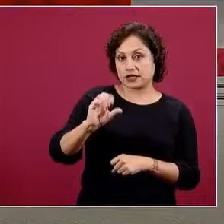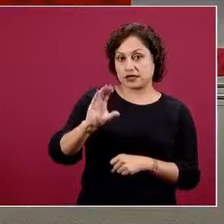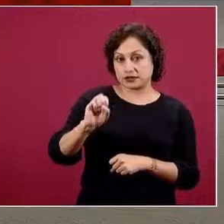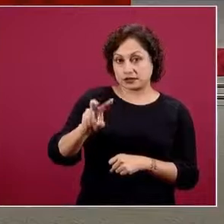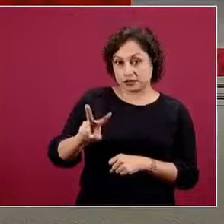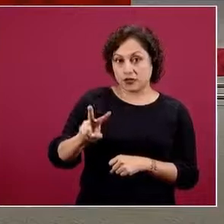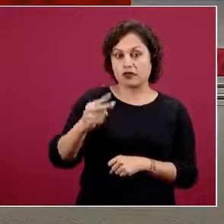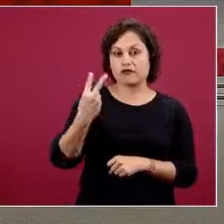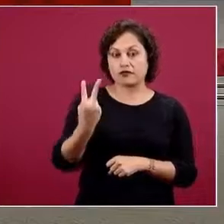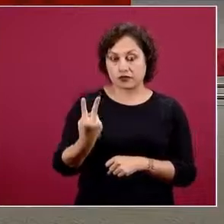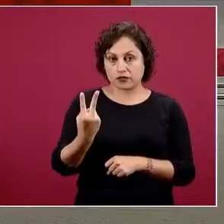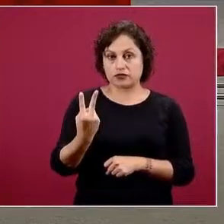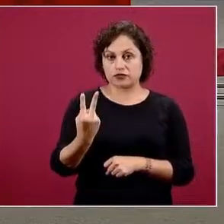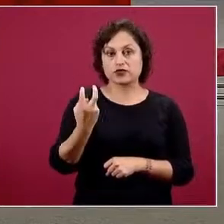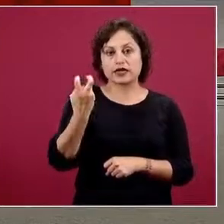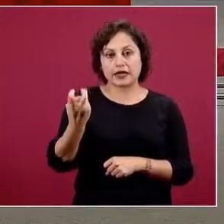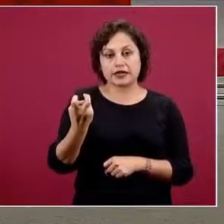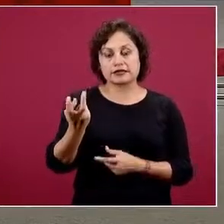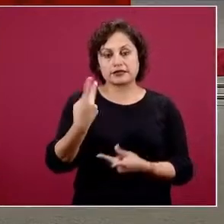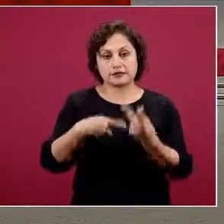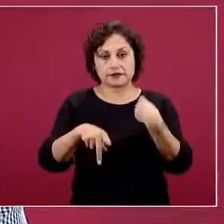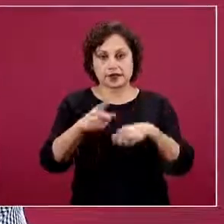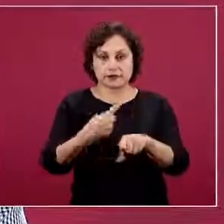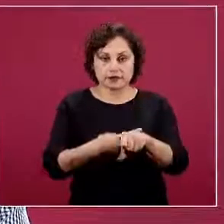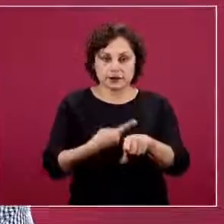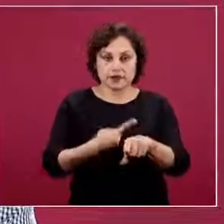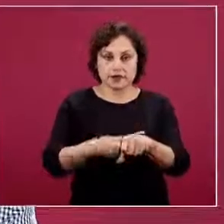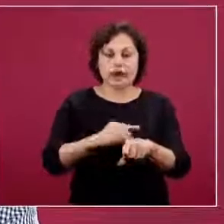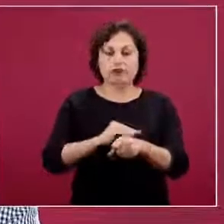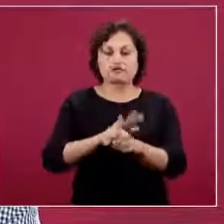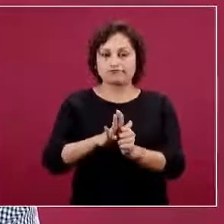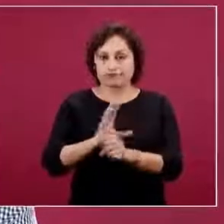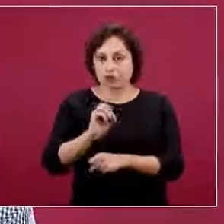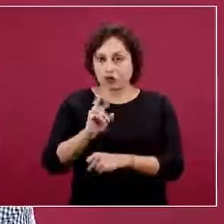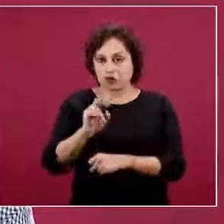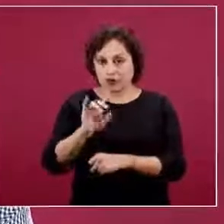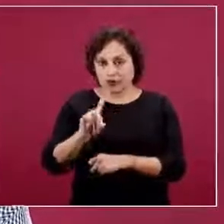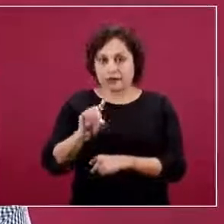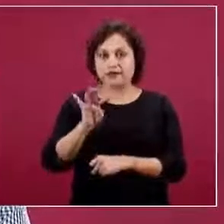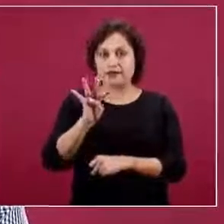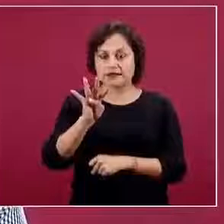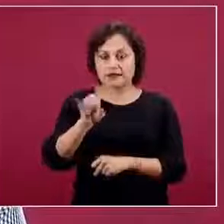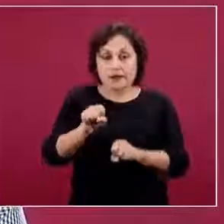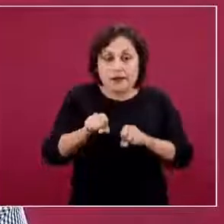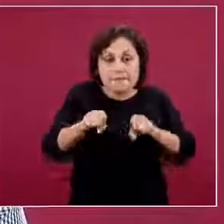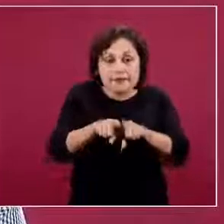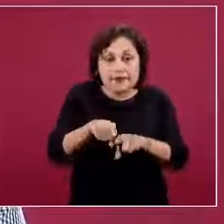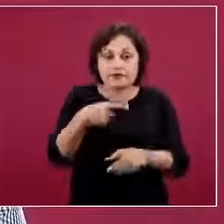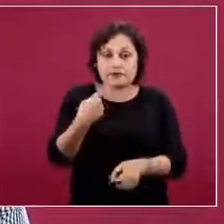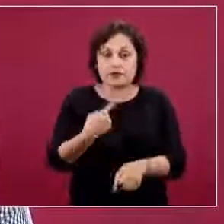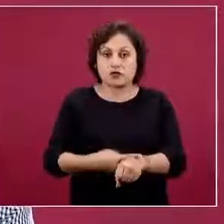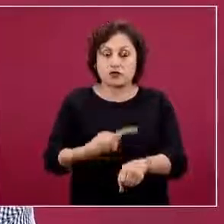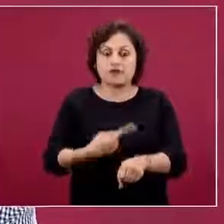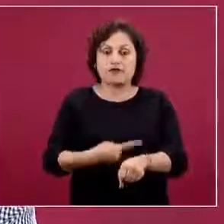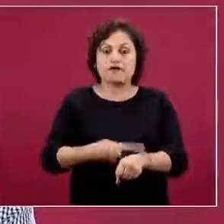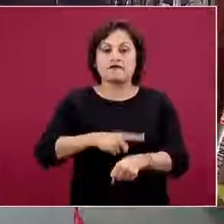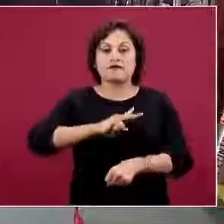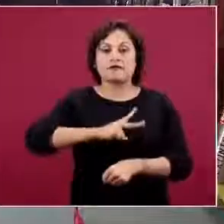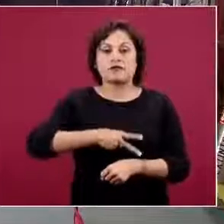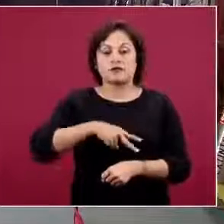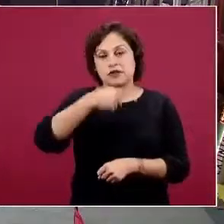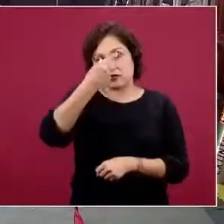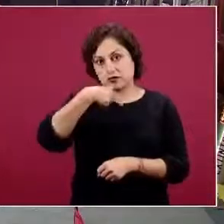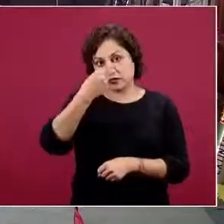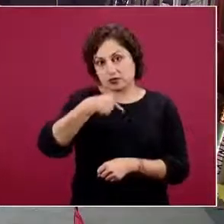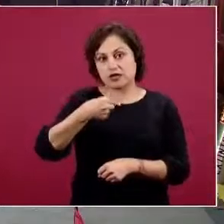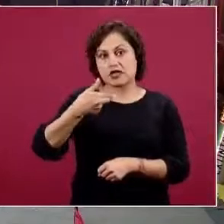que es el agente causal de COVID-19, como del virus de influenza H1N1, que en este caso